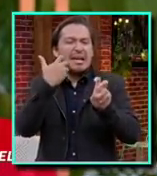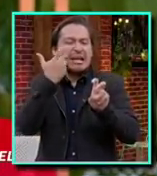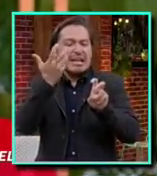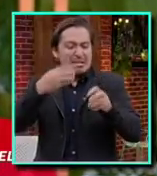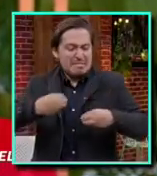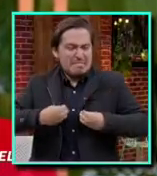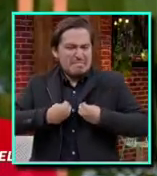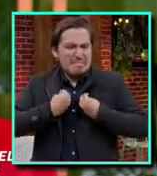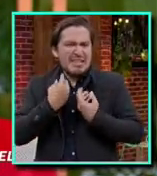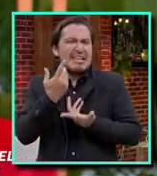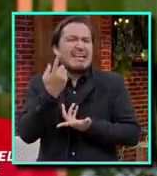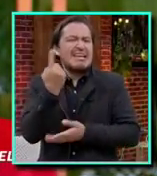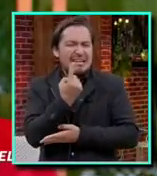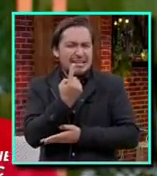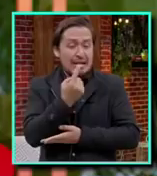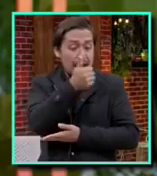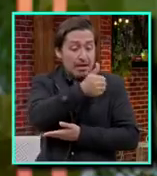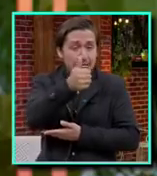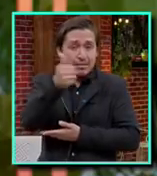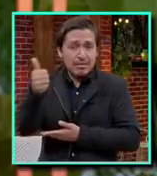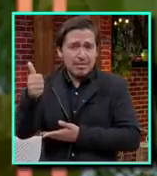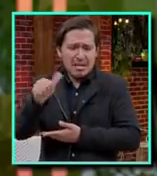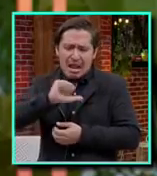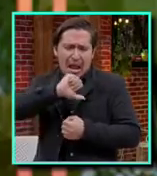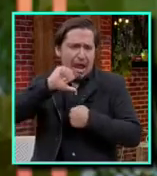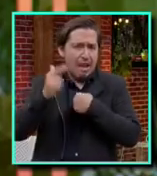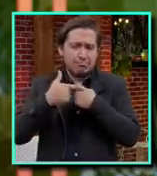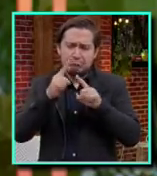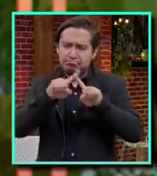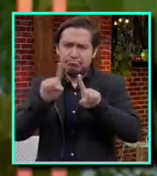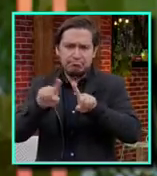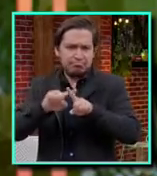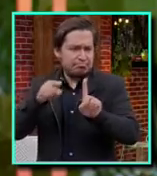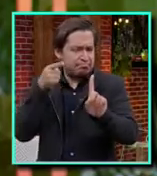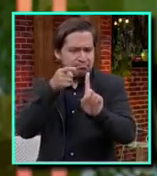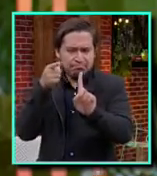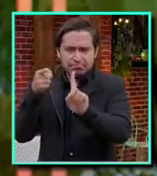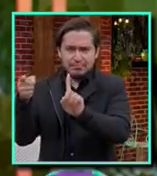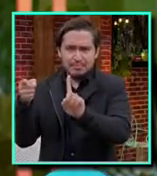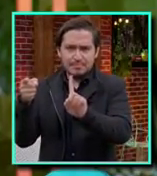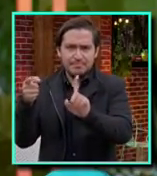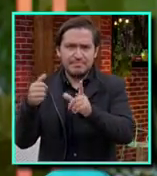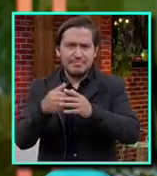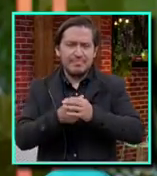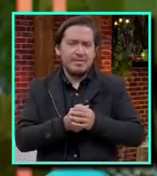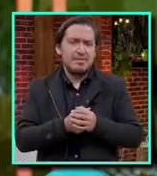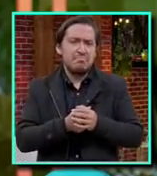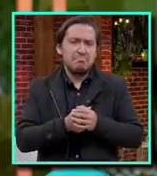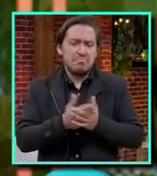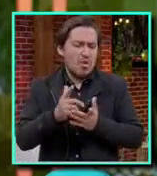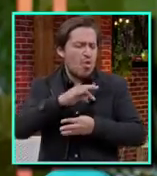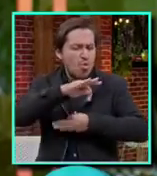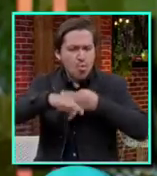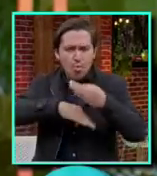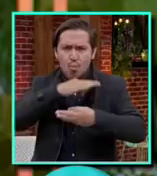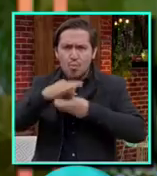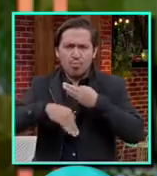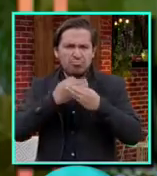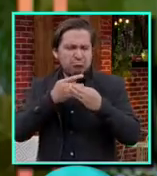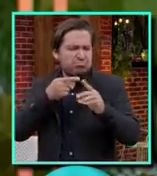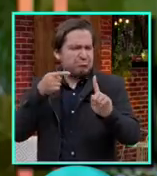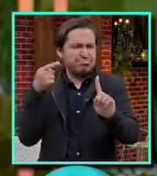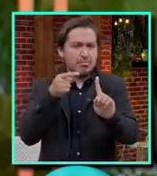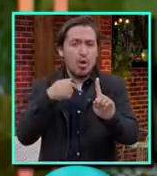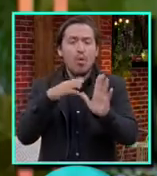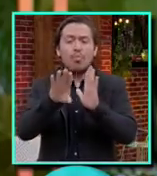O sea, cada quien quiere algo diferente, pero al final del día todo se envuelve o va hacia el mismo lugar. Por ejemplo, queremos